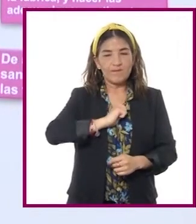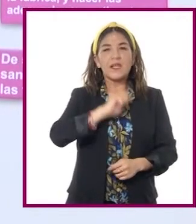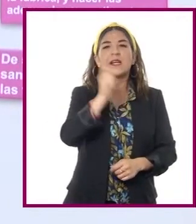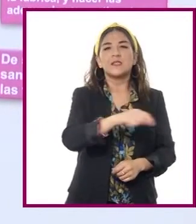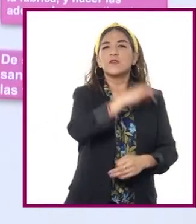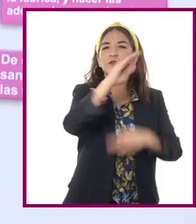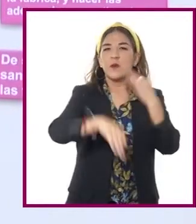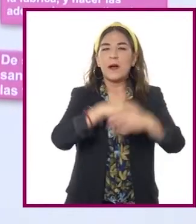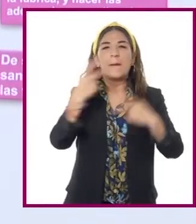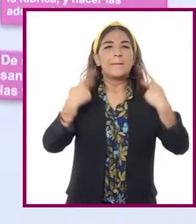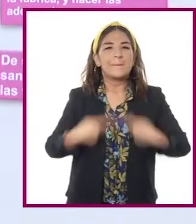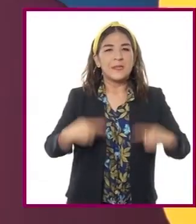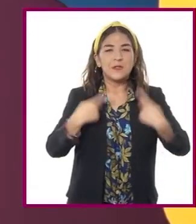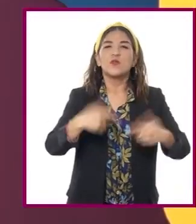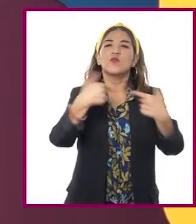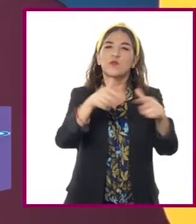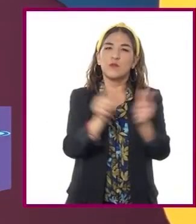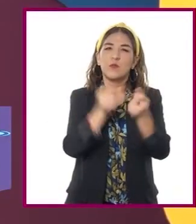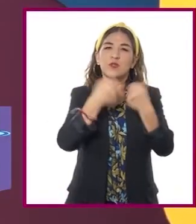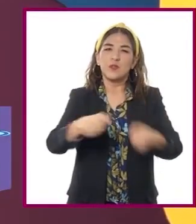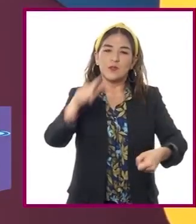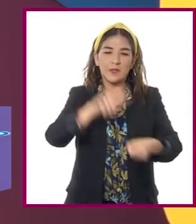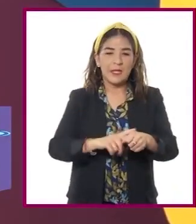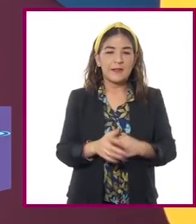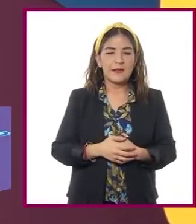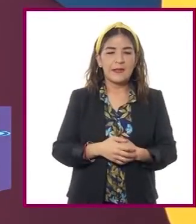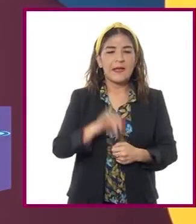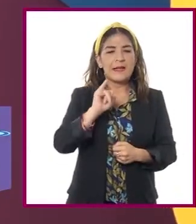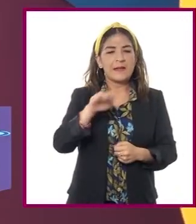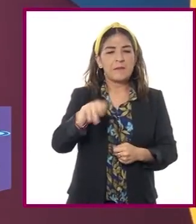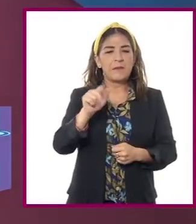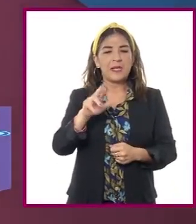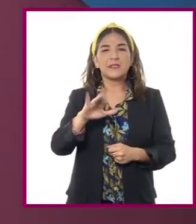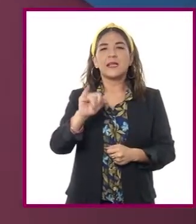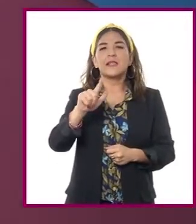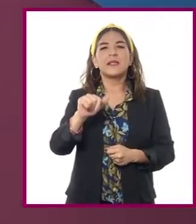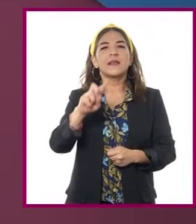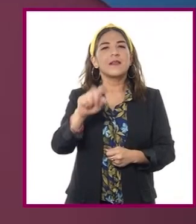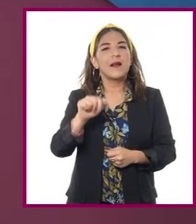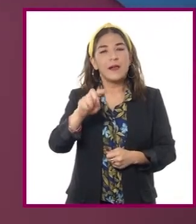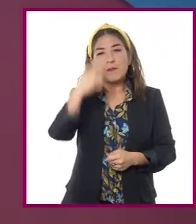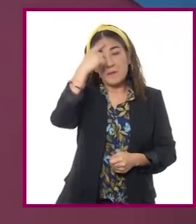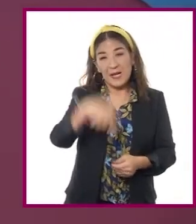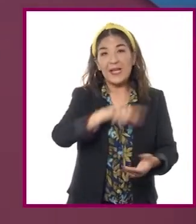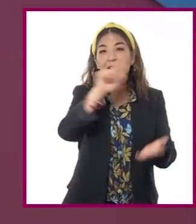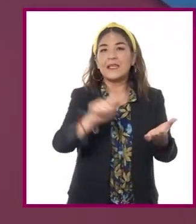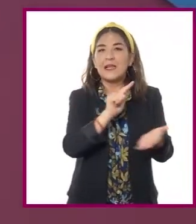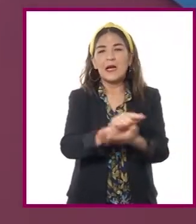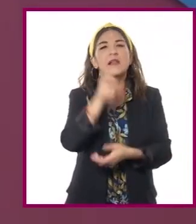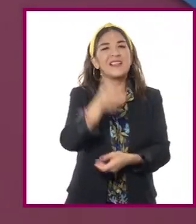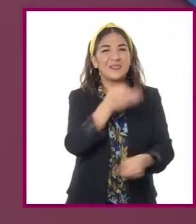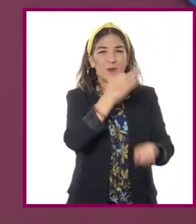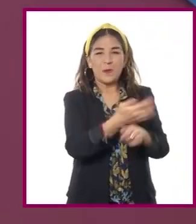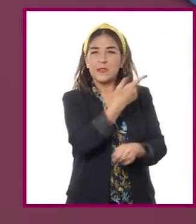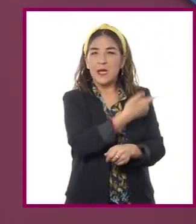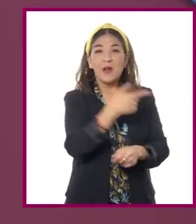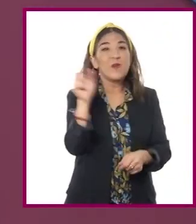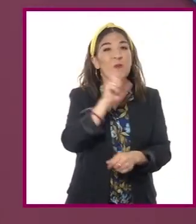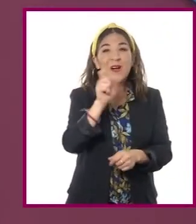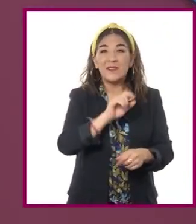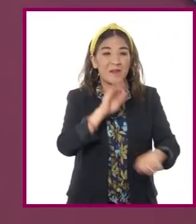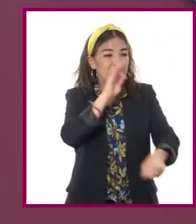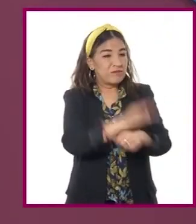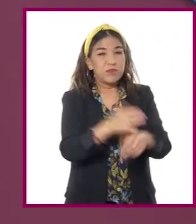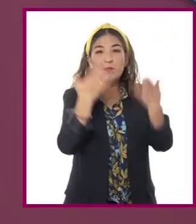personas y grupos sociales. La imparcialidad de las leyes se aplica, como en esta situación, cuando no se